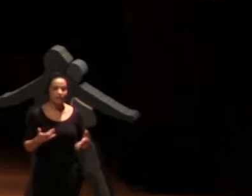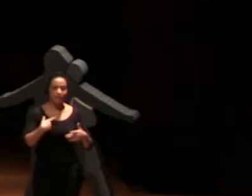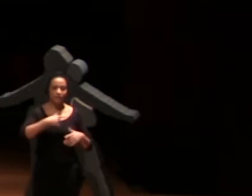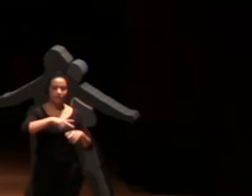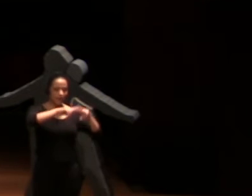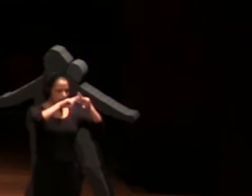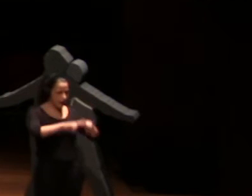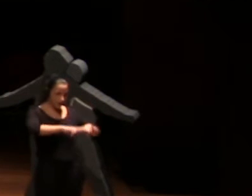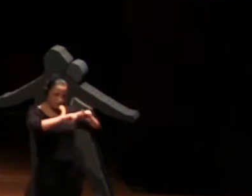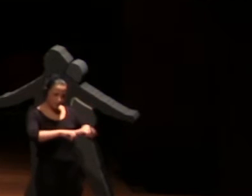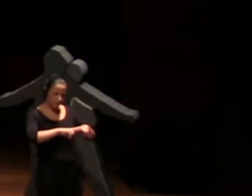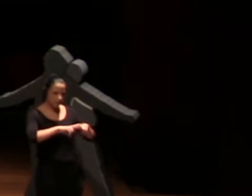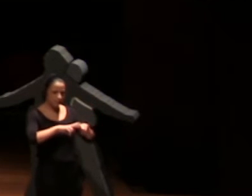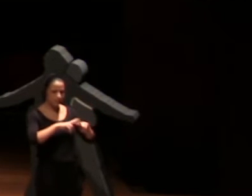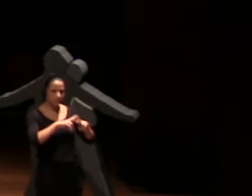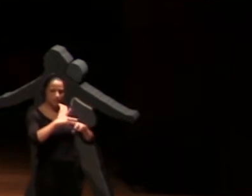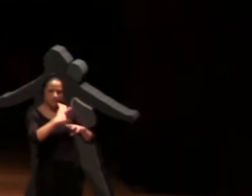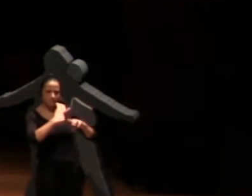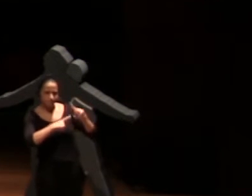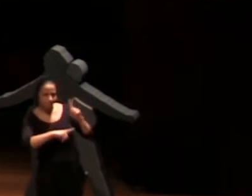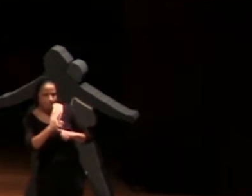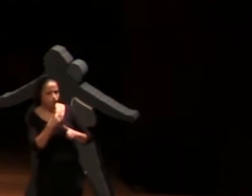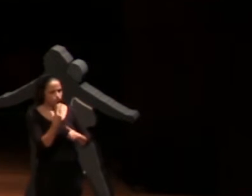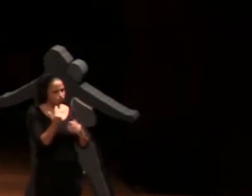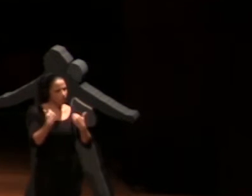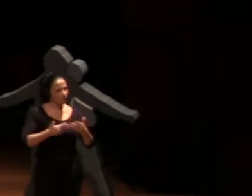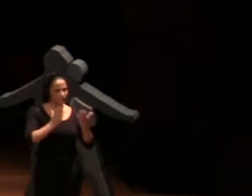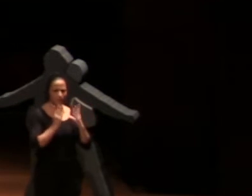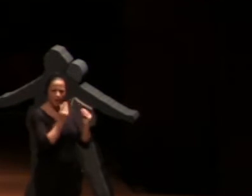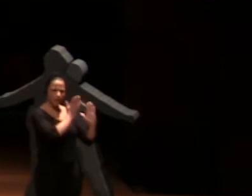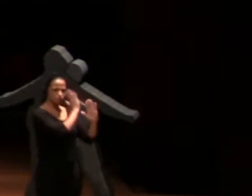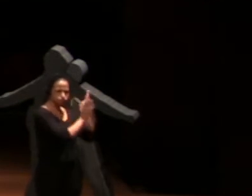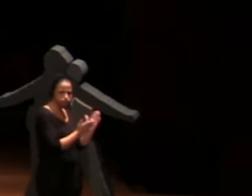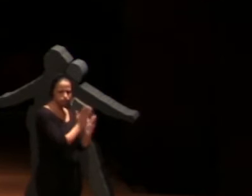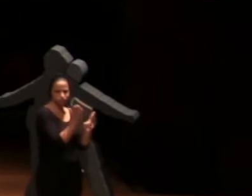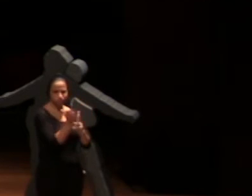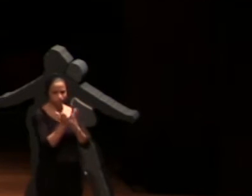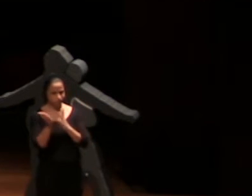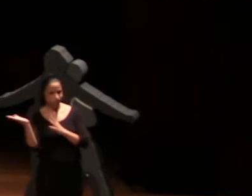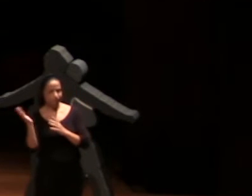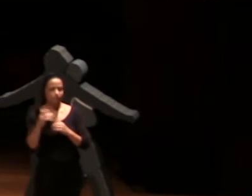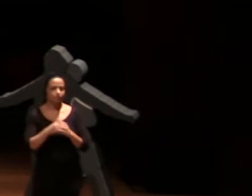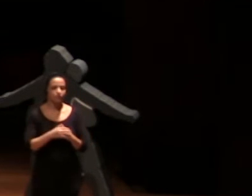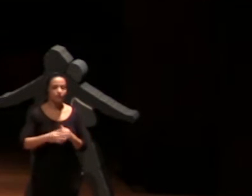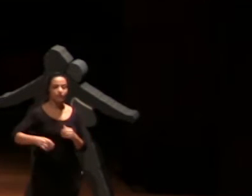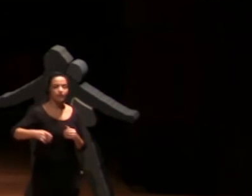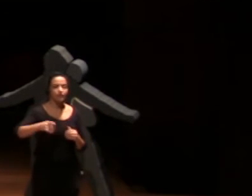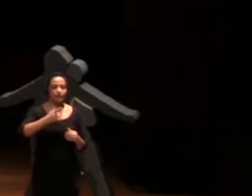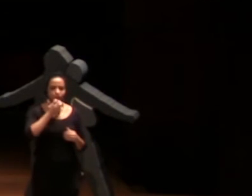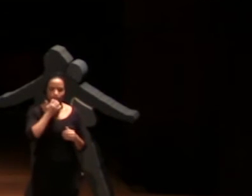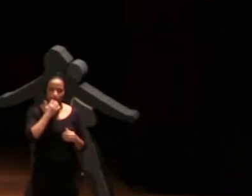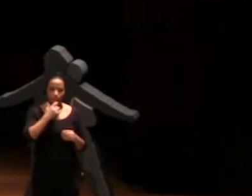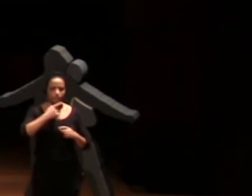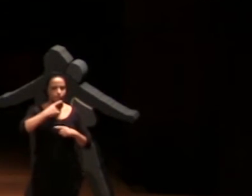de regresión múltiple que muchos tipos de intervenciones en fisioterapia. Los factores extrínsecos del escenario, sobre todo el soporte social, soporte